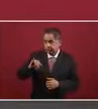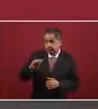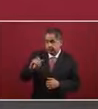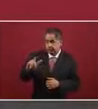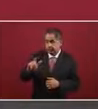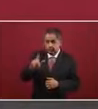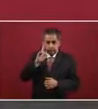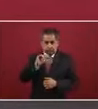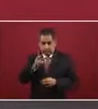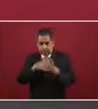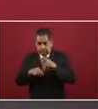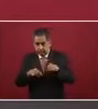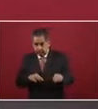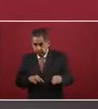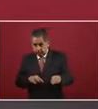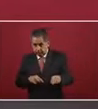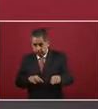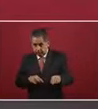¿vas a estar mañana?